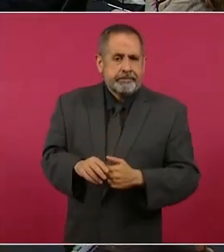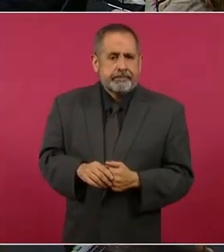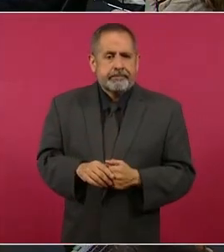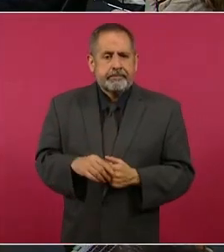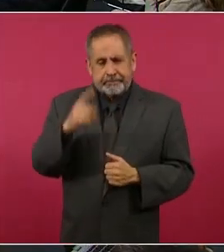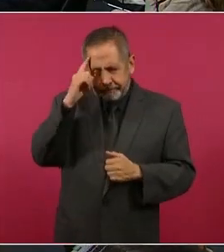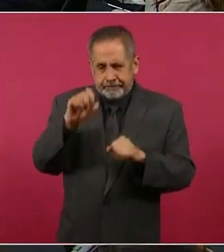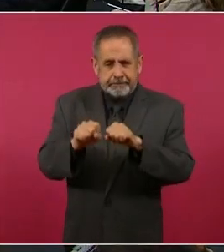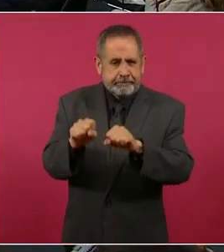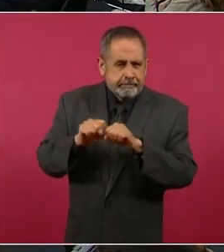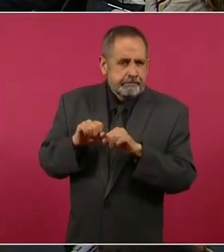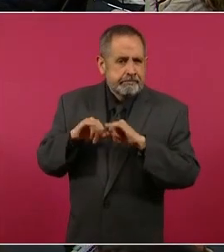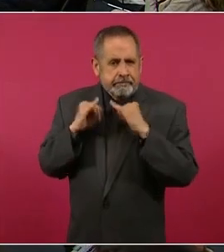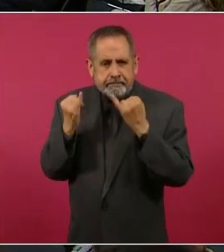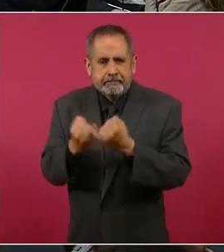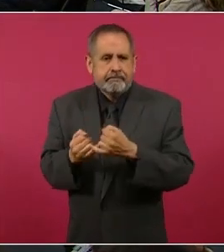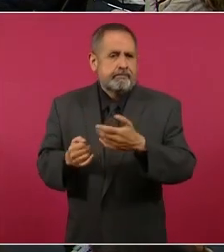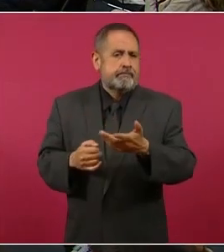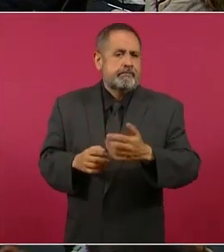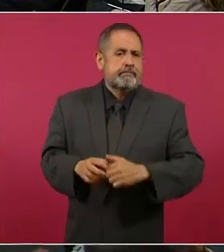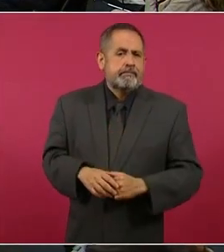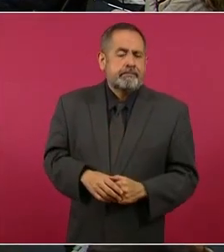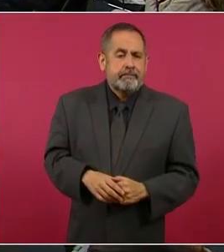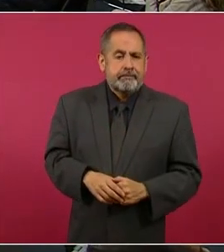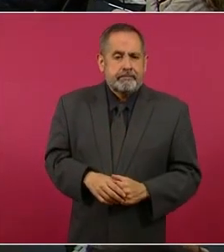para juntas,